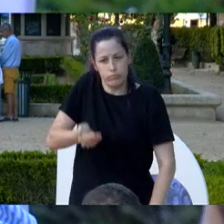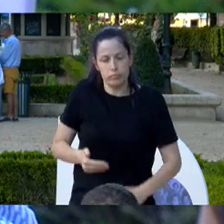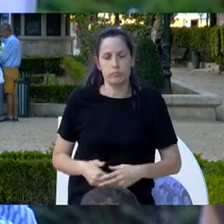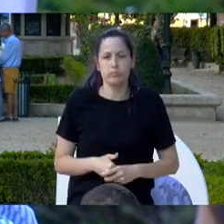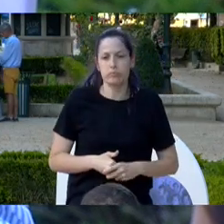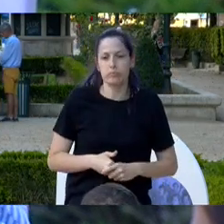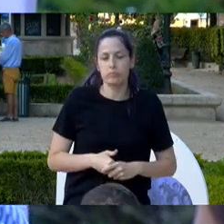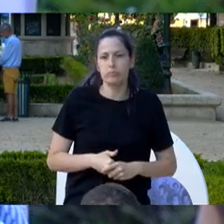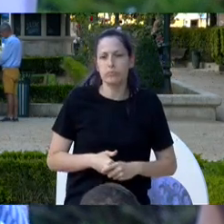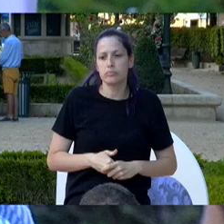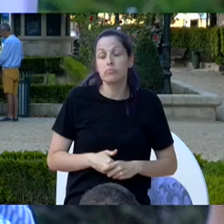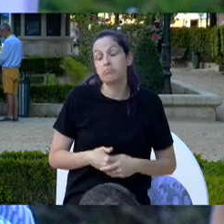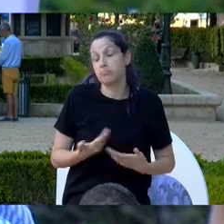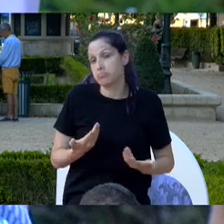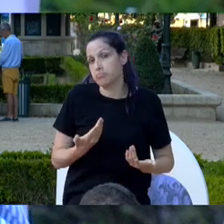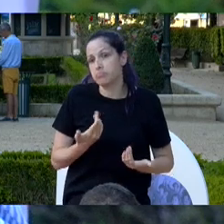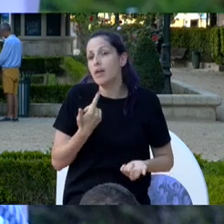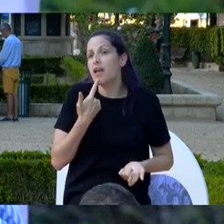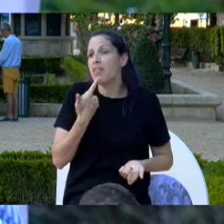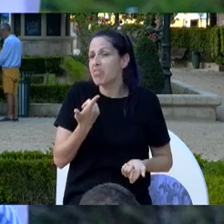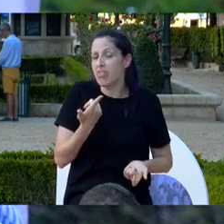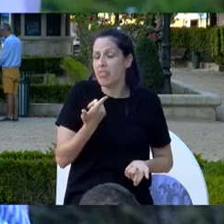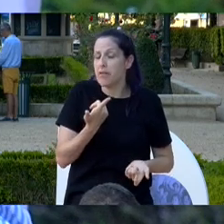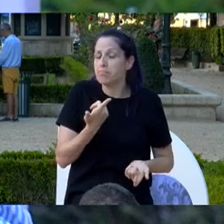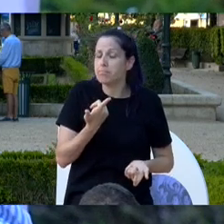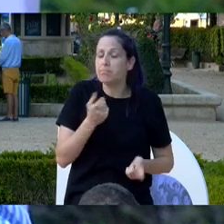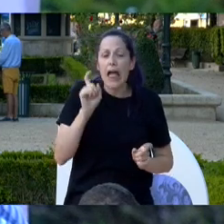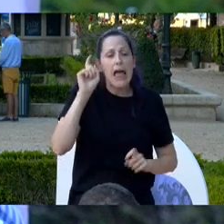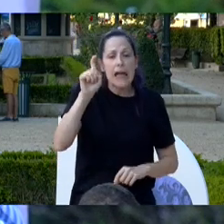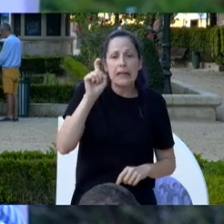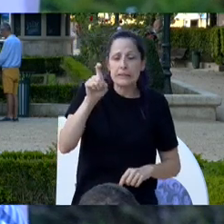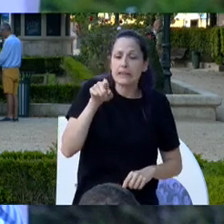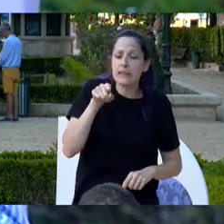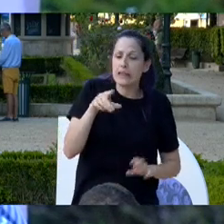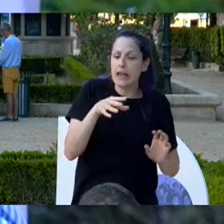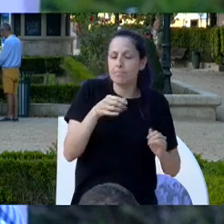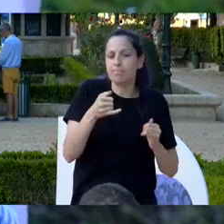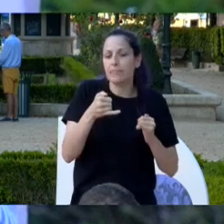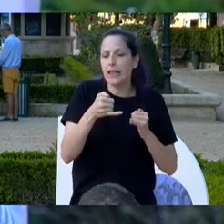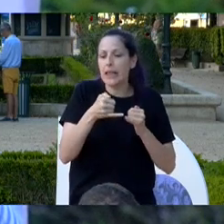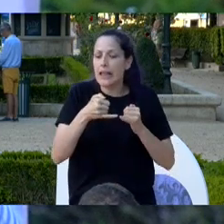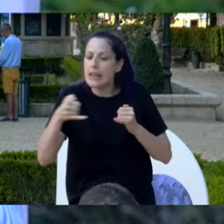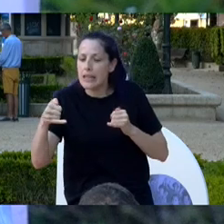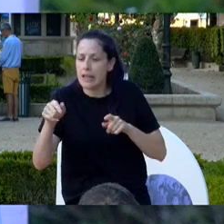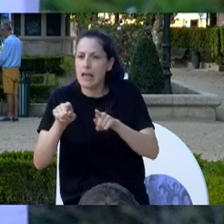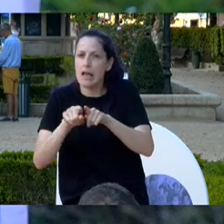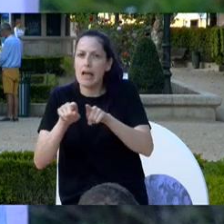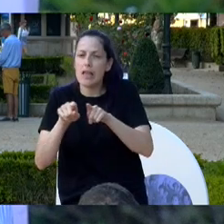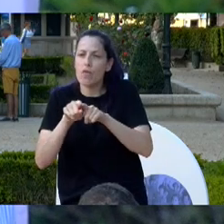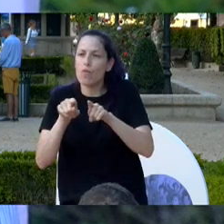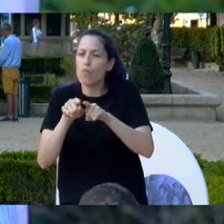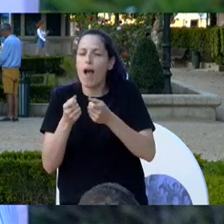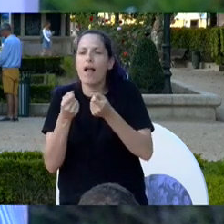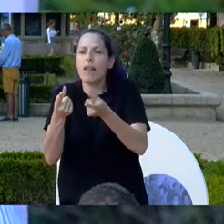etcétera. Y dice que, bueno, que con Ernestina vaya en línea coa máxima aspiración de todas as